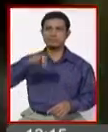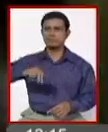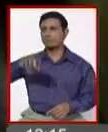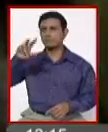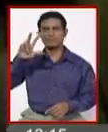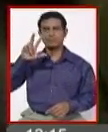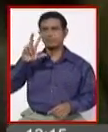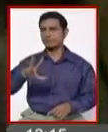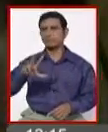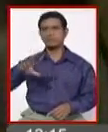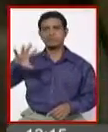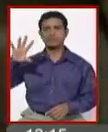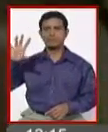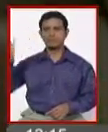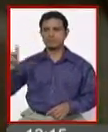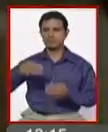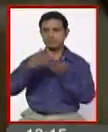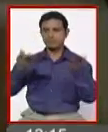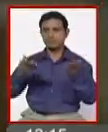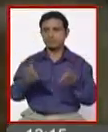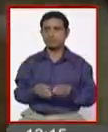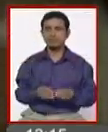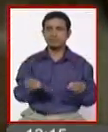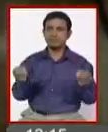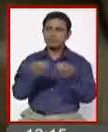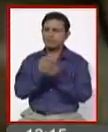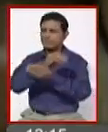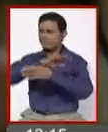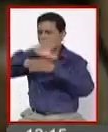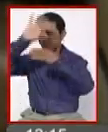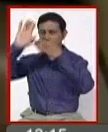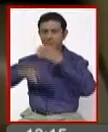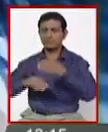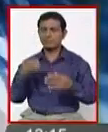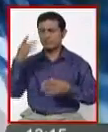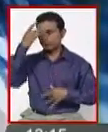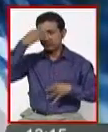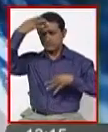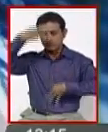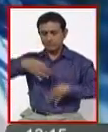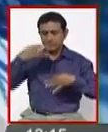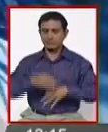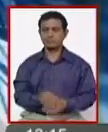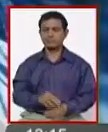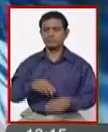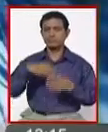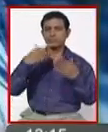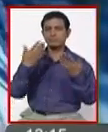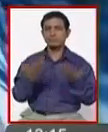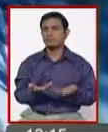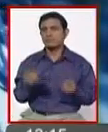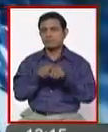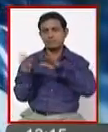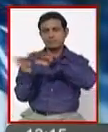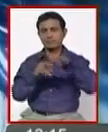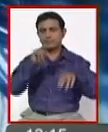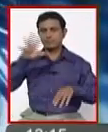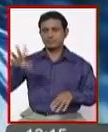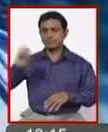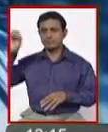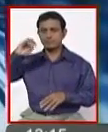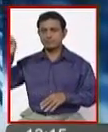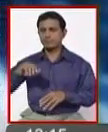237 casos confirmados. La mayoría, el 90%, han sido influenza A, H3N2 y 25 de la influenza